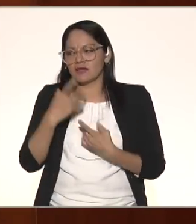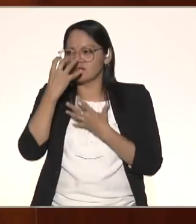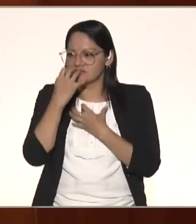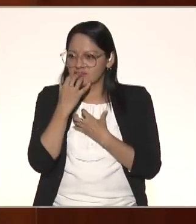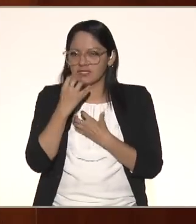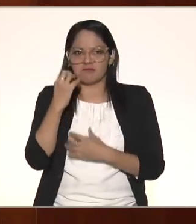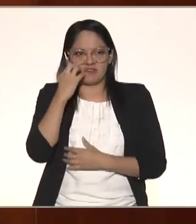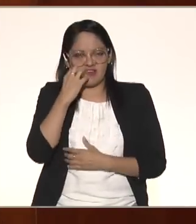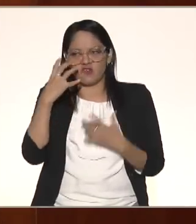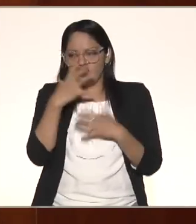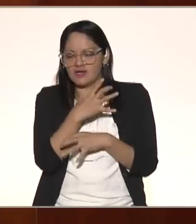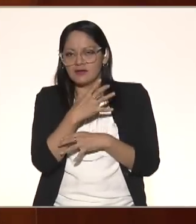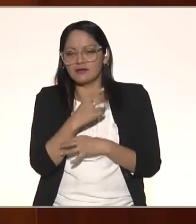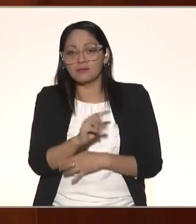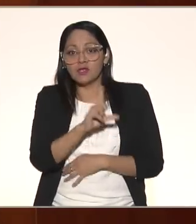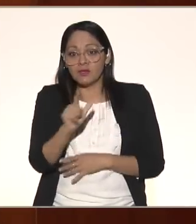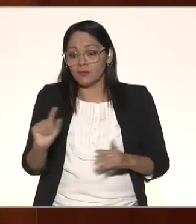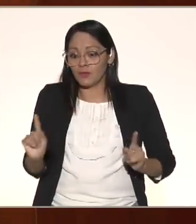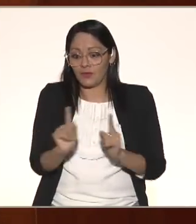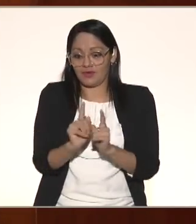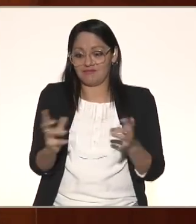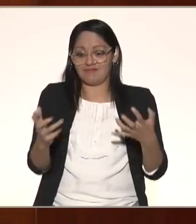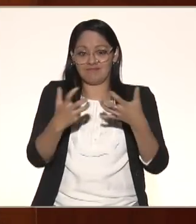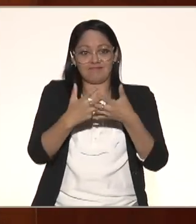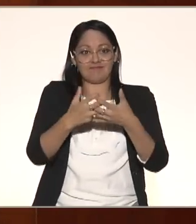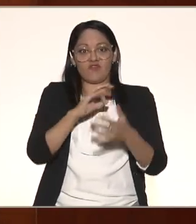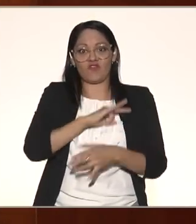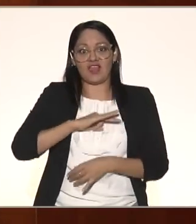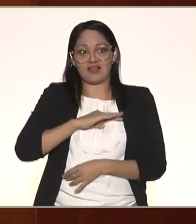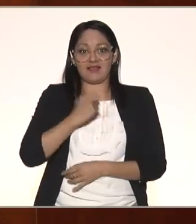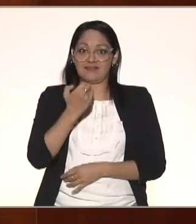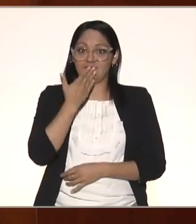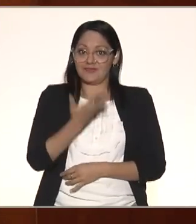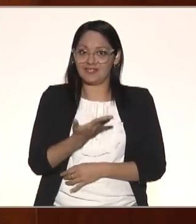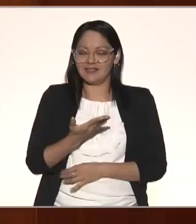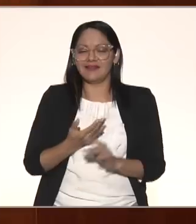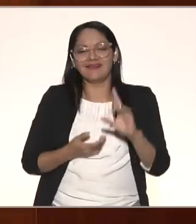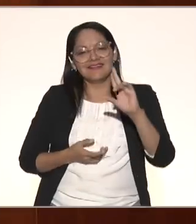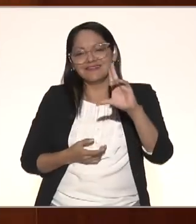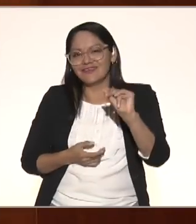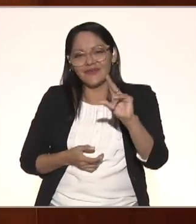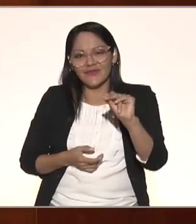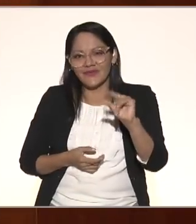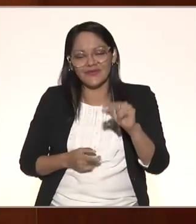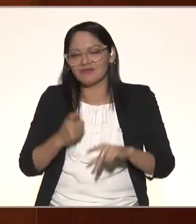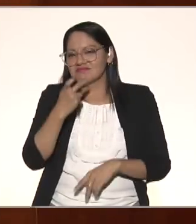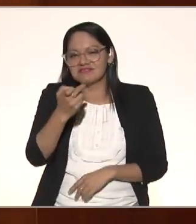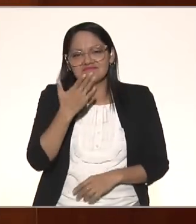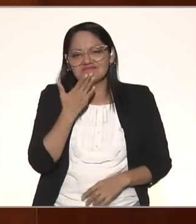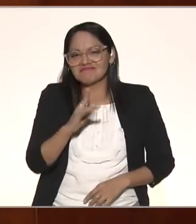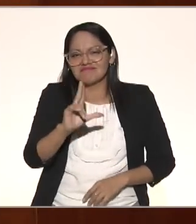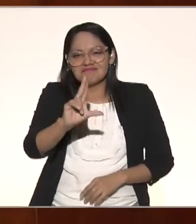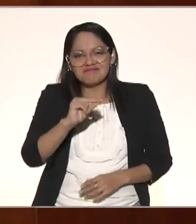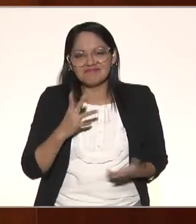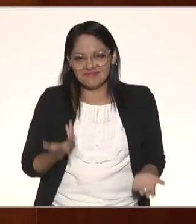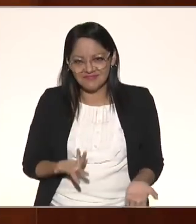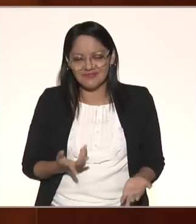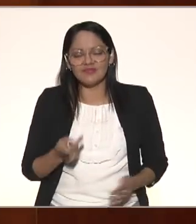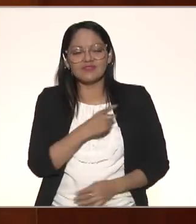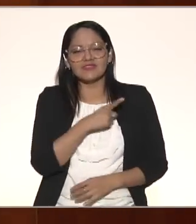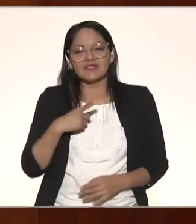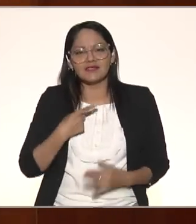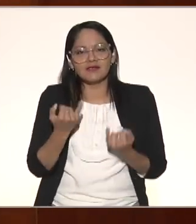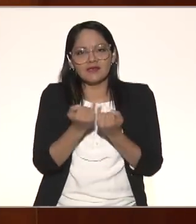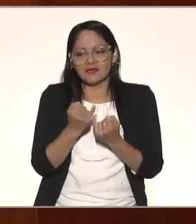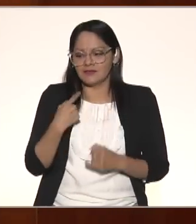Pero cuando nos encontremos vamos a ser felices para siempre. Pues no, eso por supuesto que no existe. Necesitamos estar